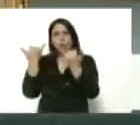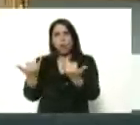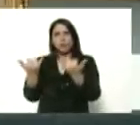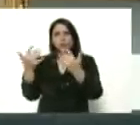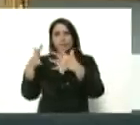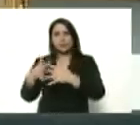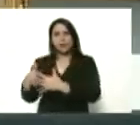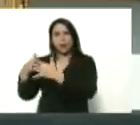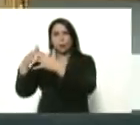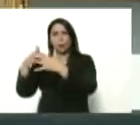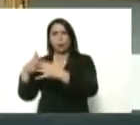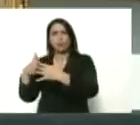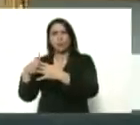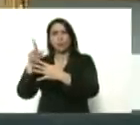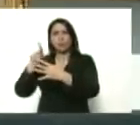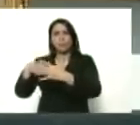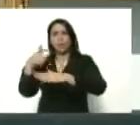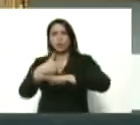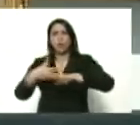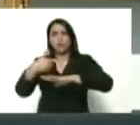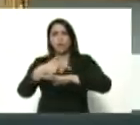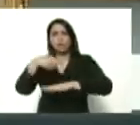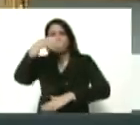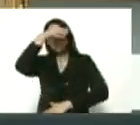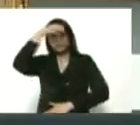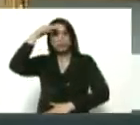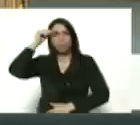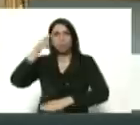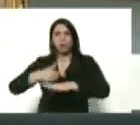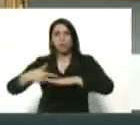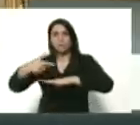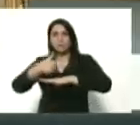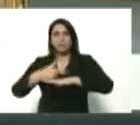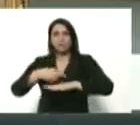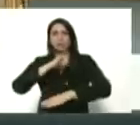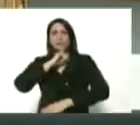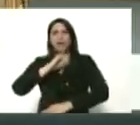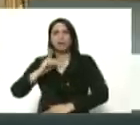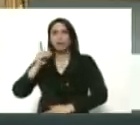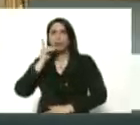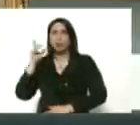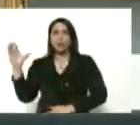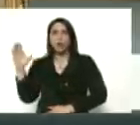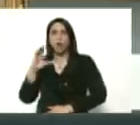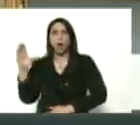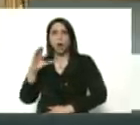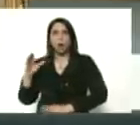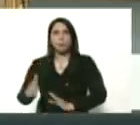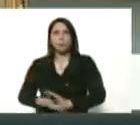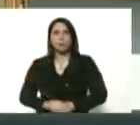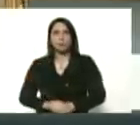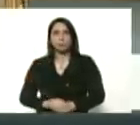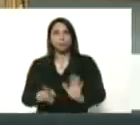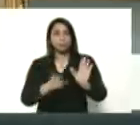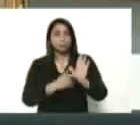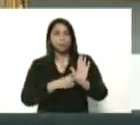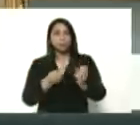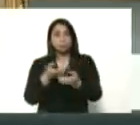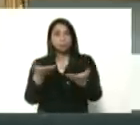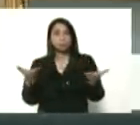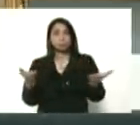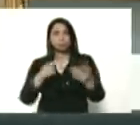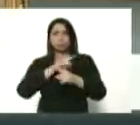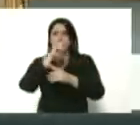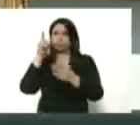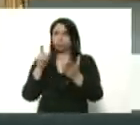Estados Unidos, del gobierno de Donald Trump y del gobierno de Iván Duque en Colombia. Esa es la verdad,